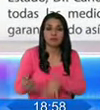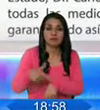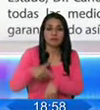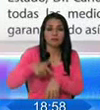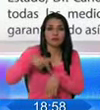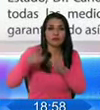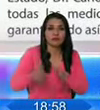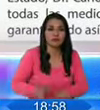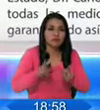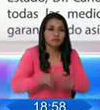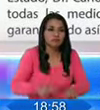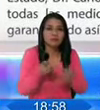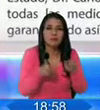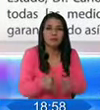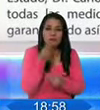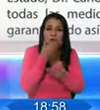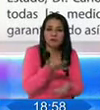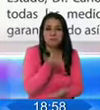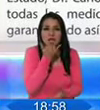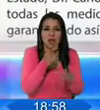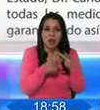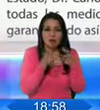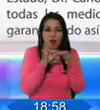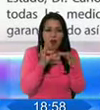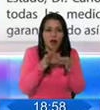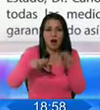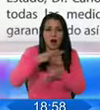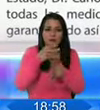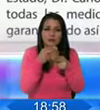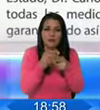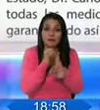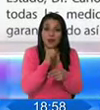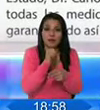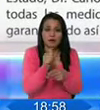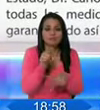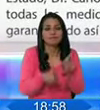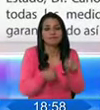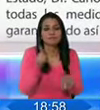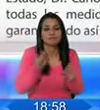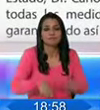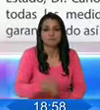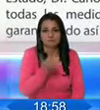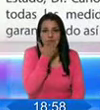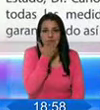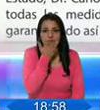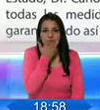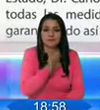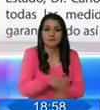datos erróneos, información inexacta y nombres cambiados, pudieron inducir al error y